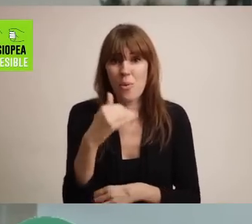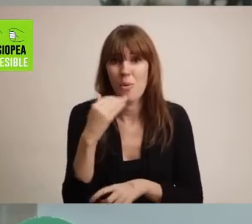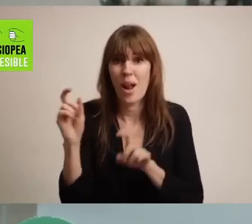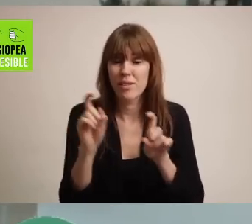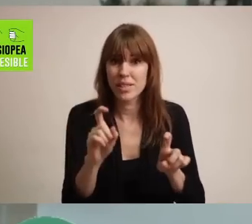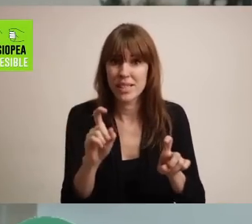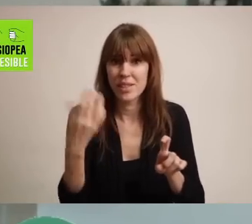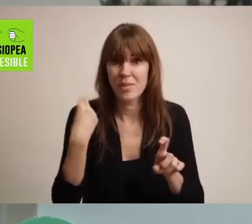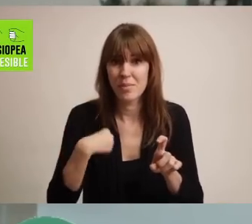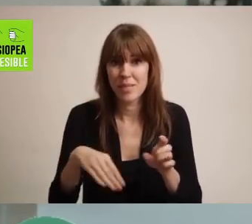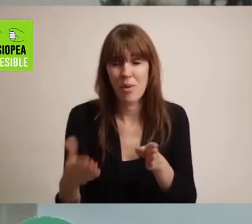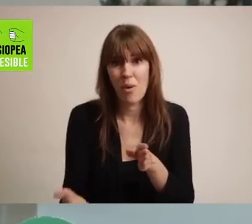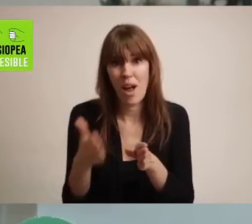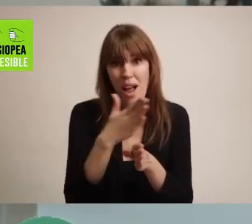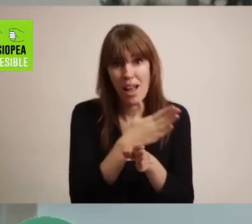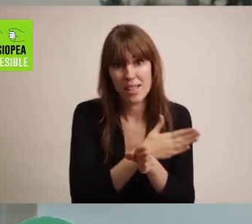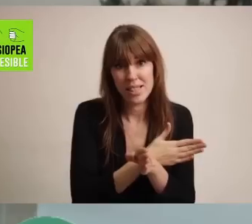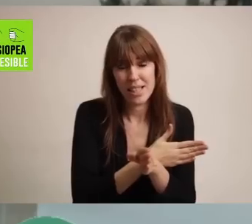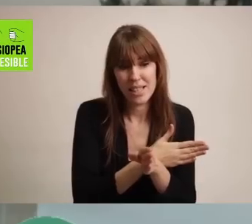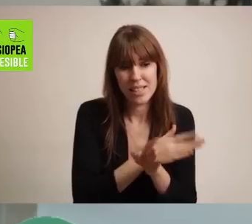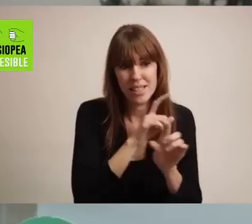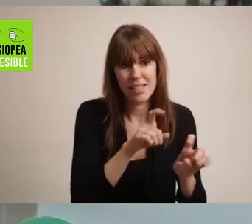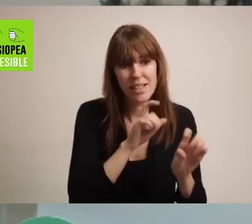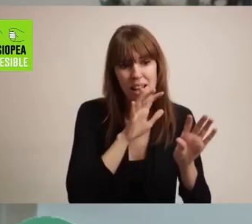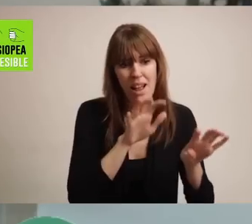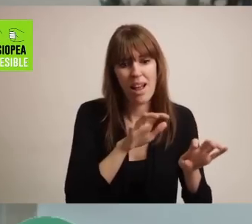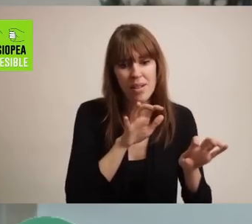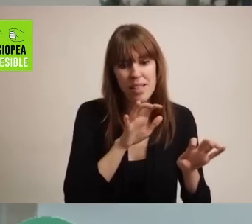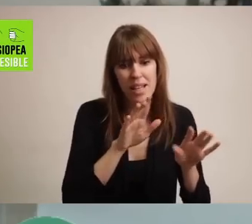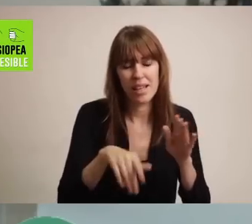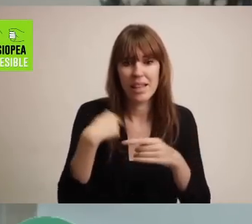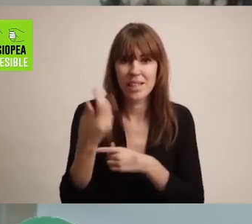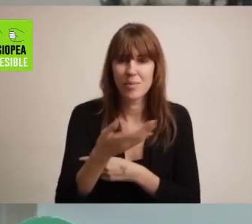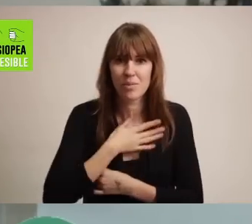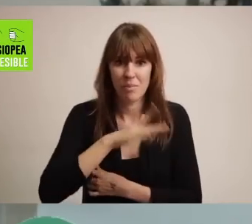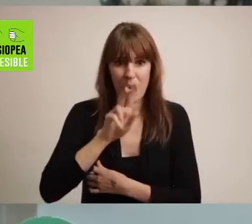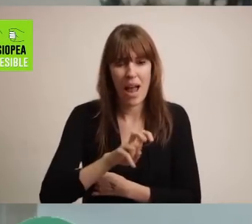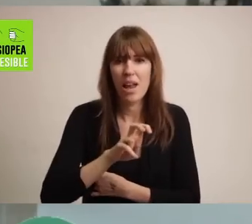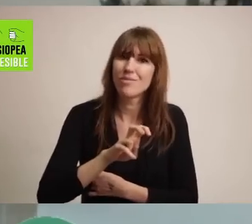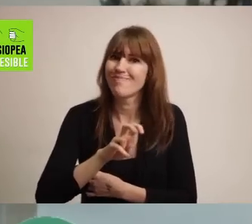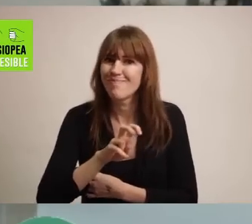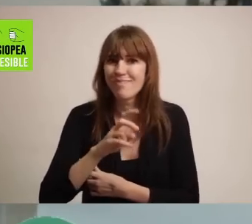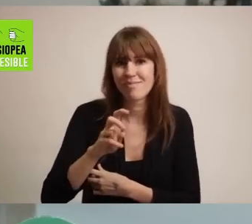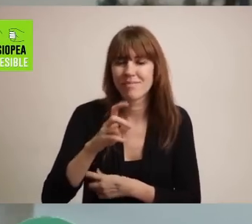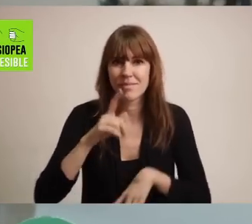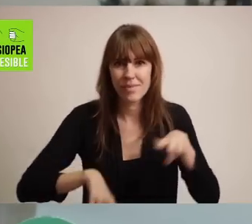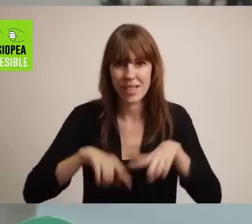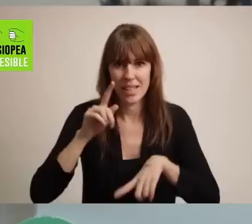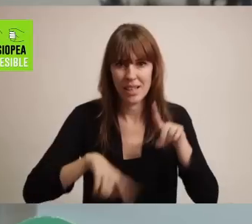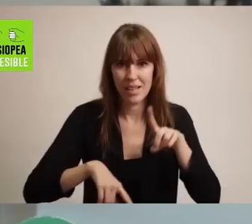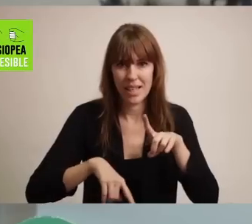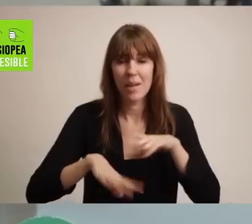que os resuene. El resto, desechadlo o aparcadlo para cuando consideréis que os sea válido. Pero lo más